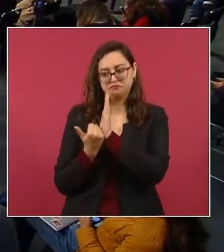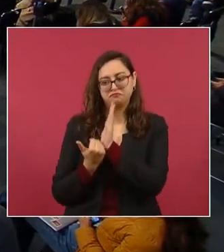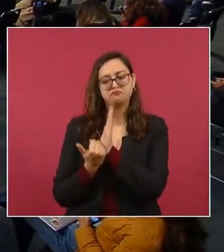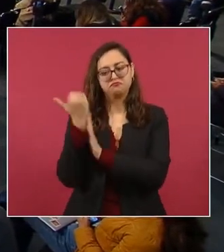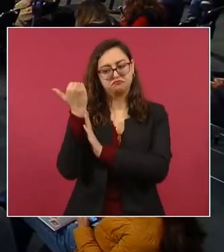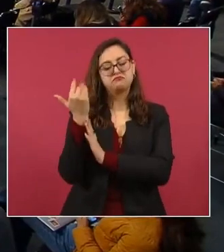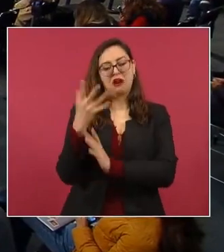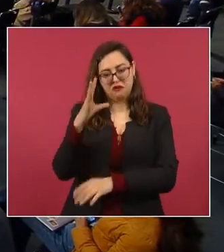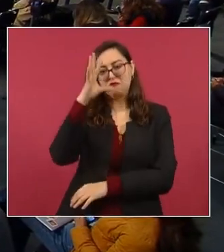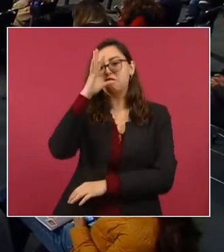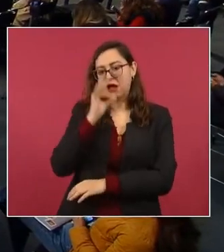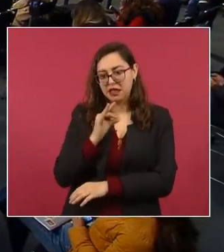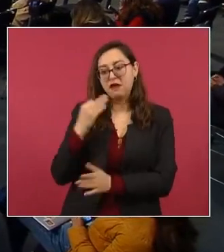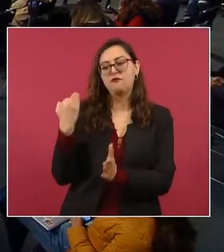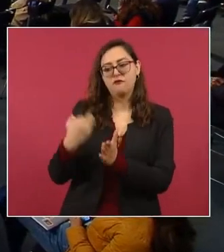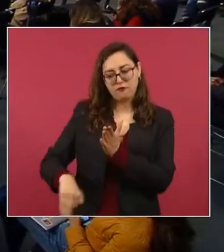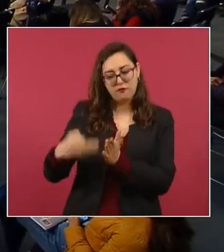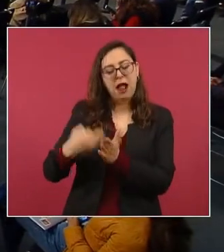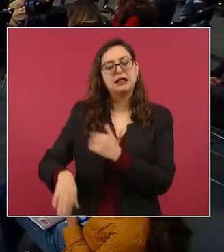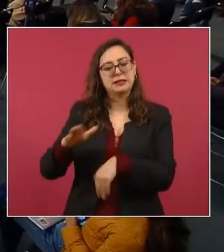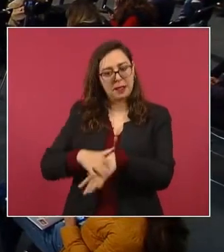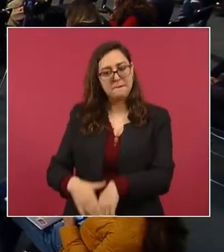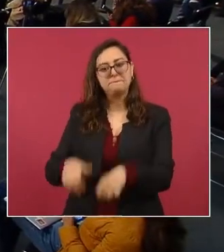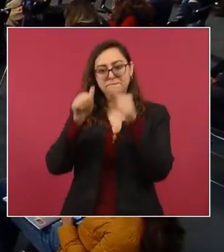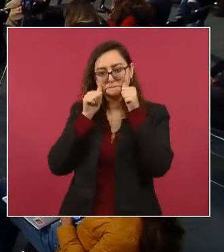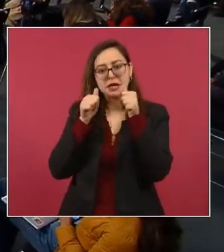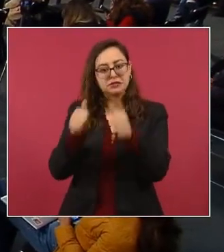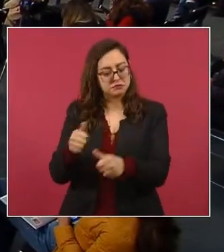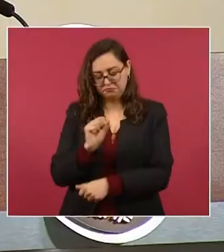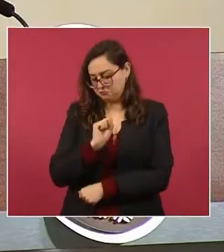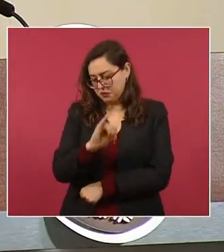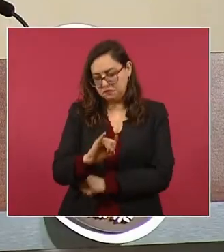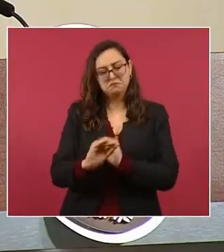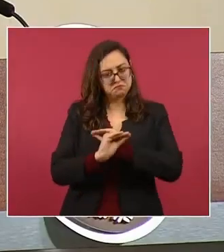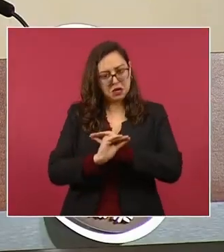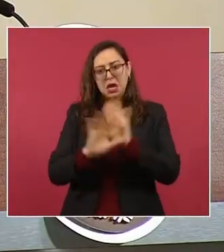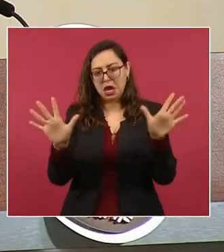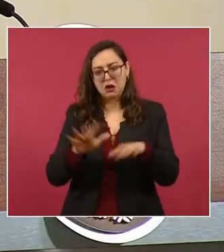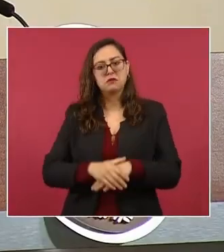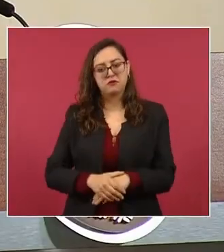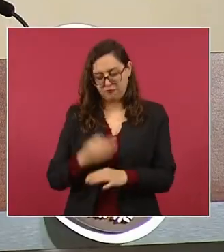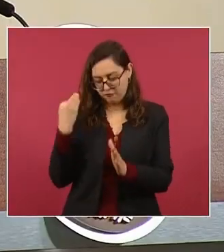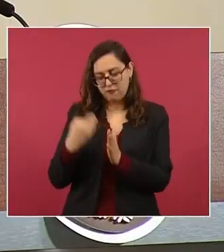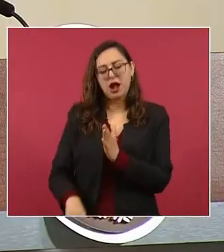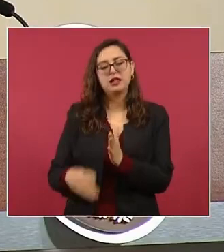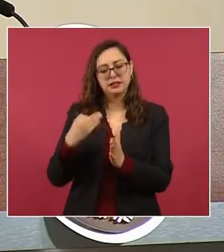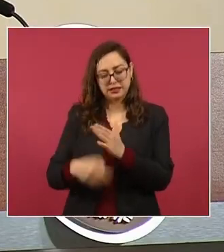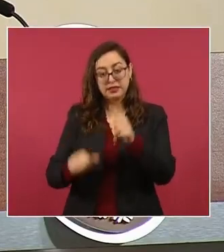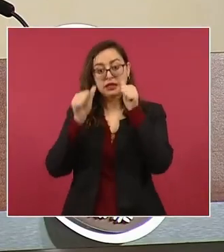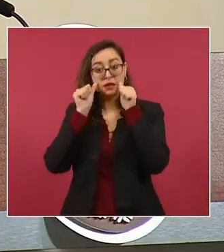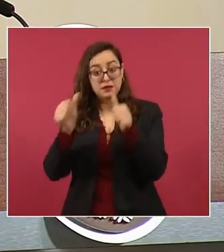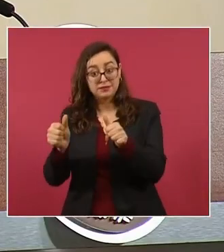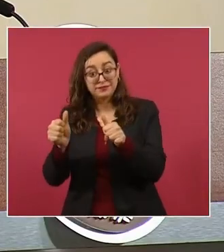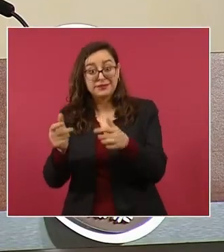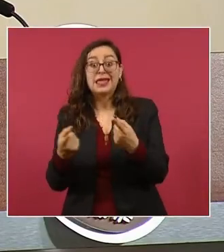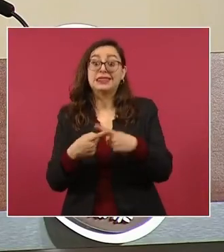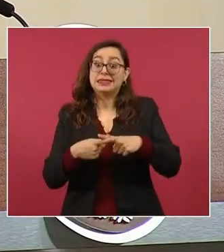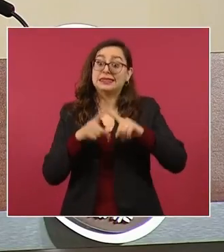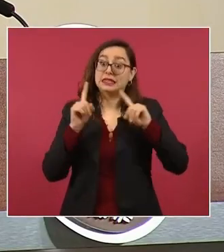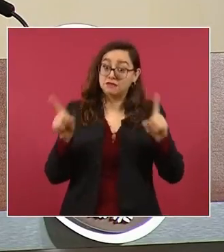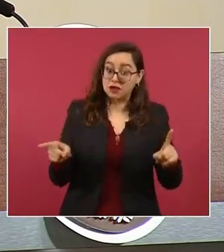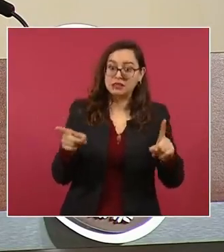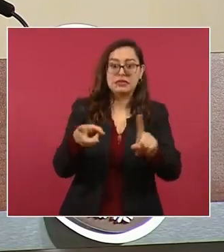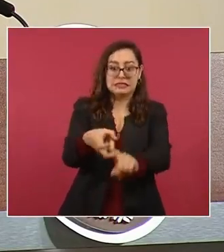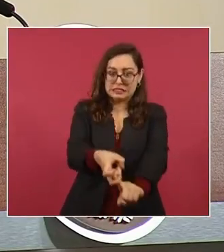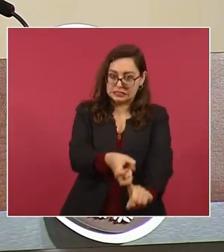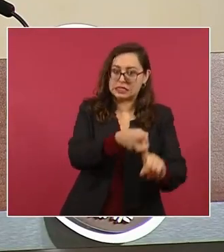resultados que estamos buscando, decirlo así de claro. En tanto que el secuestro ha tenido, como aquí hoy lo